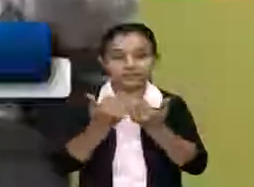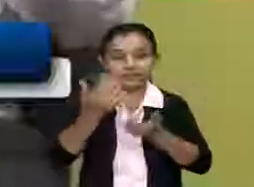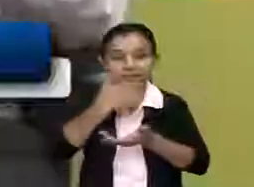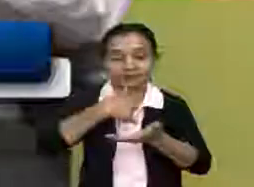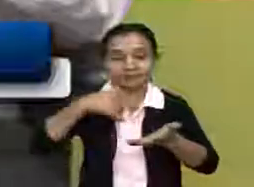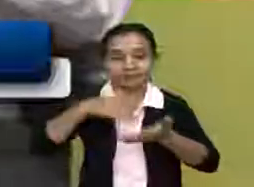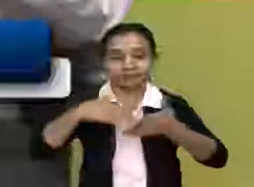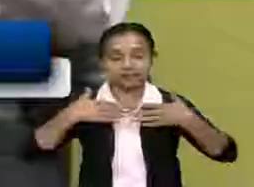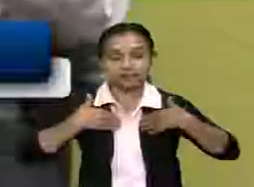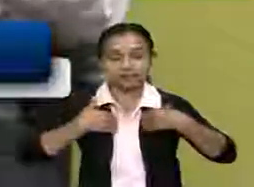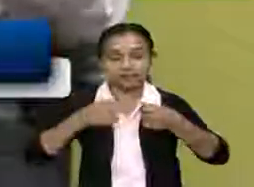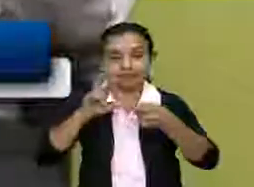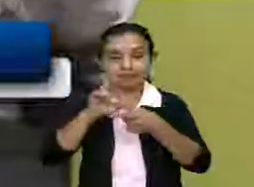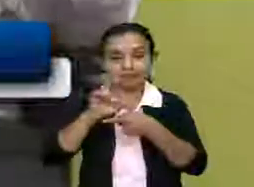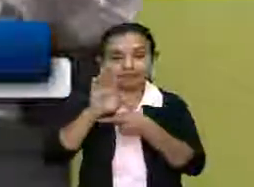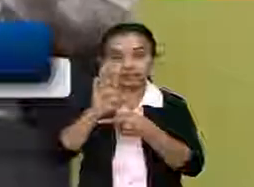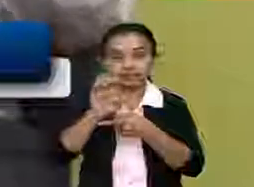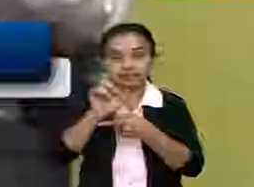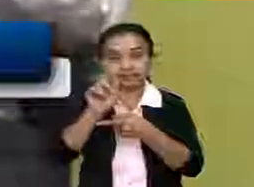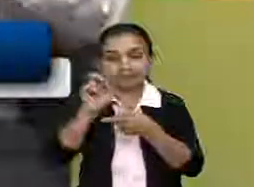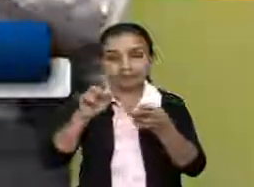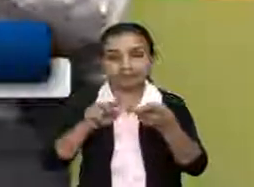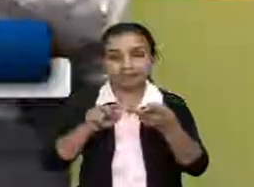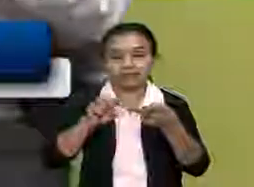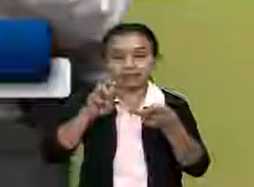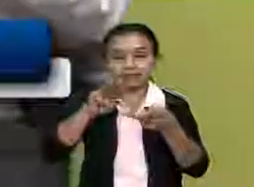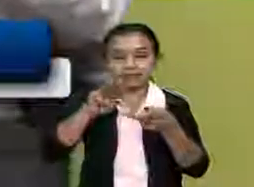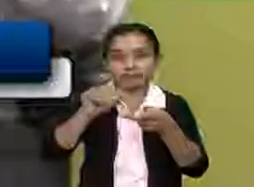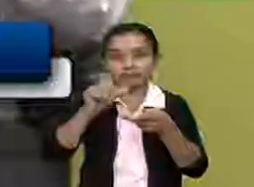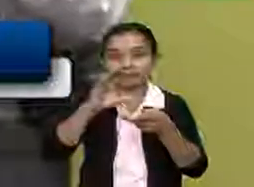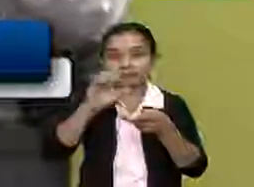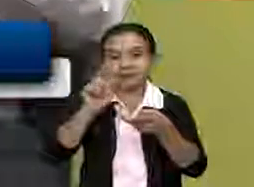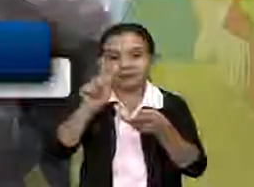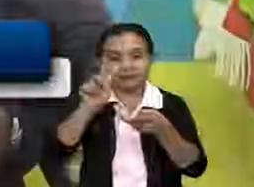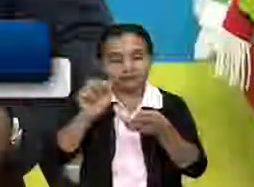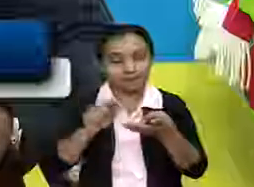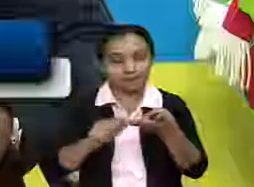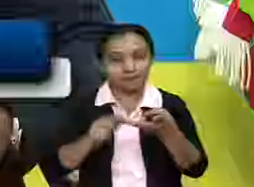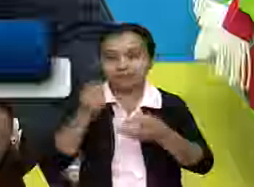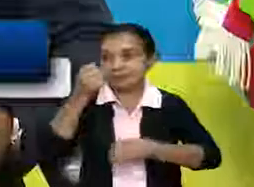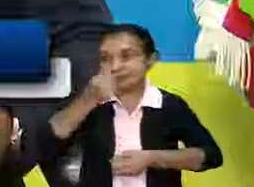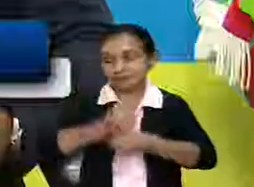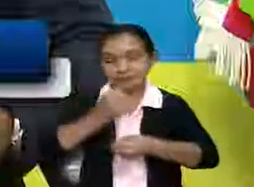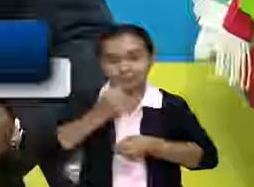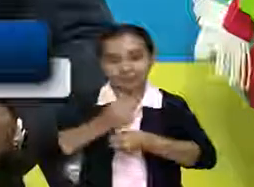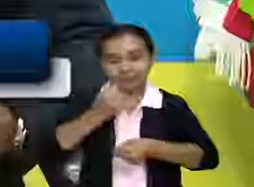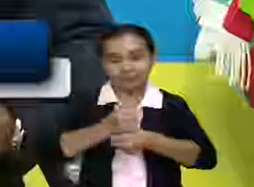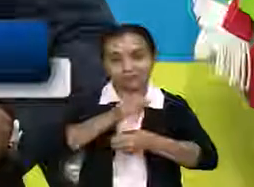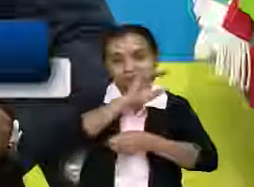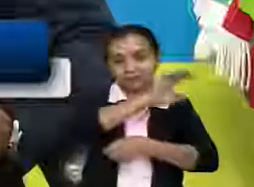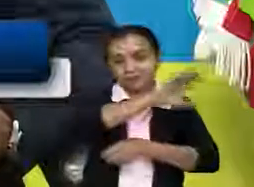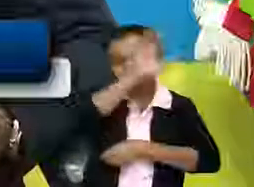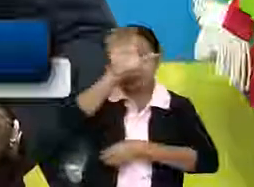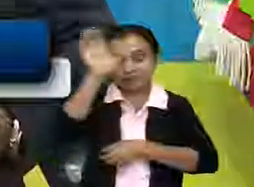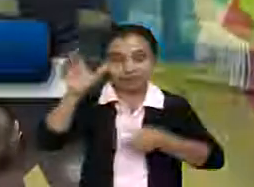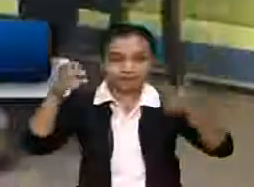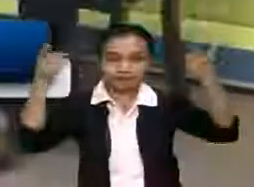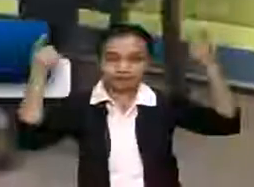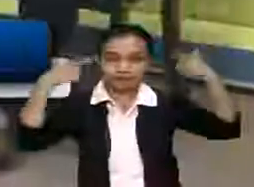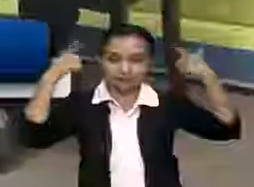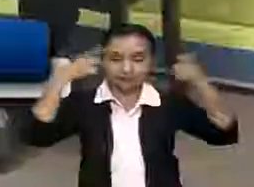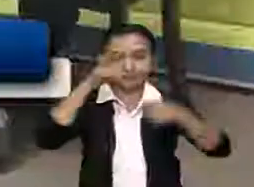hospital roberto calderón el info seca la mascota y también trabaja en los departamentos de masaya rivas